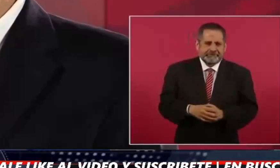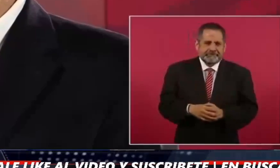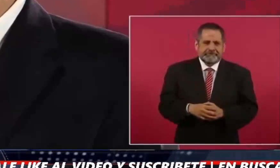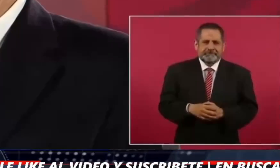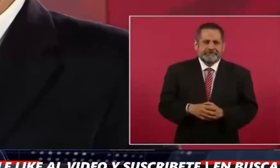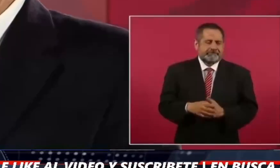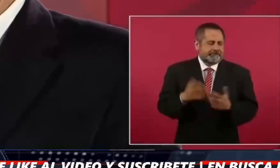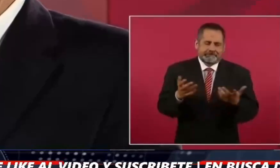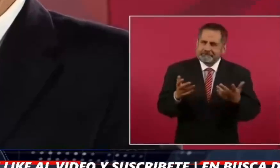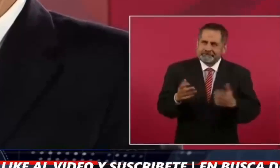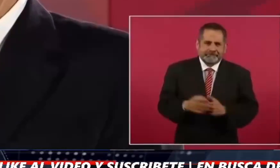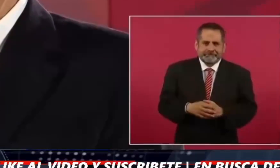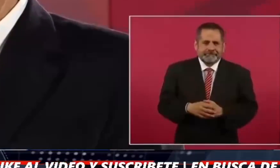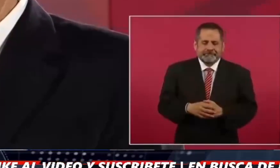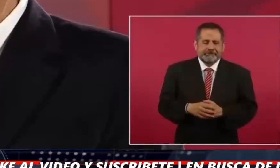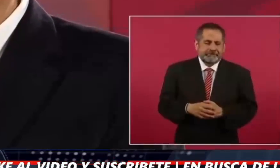y